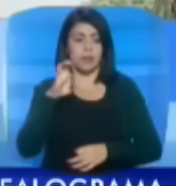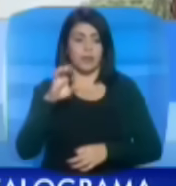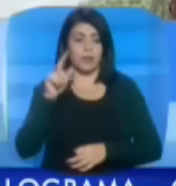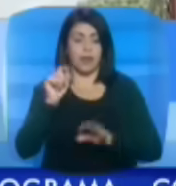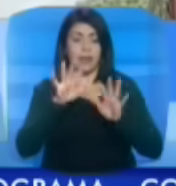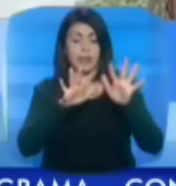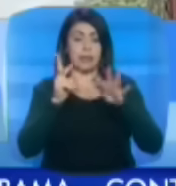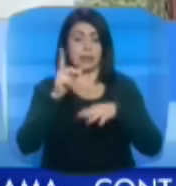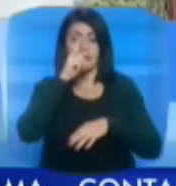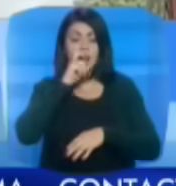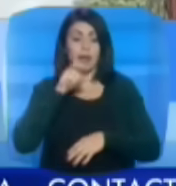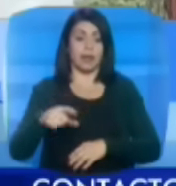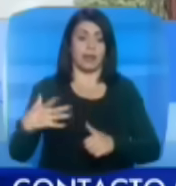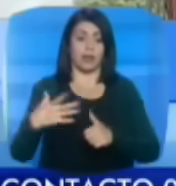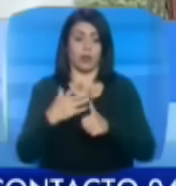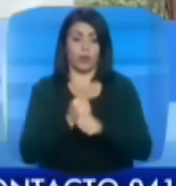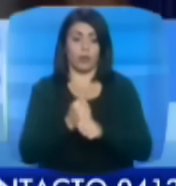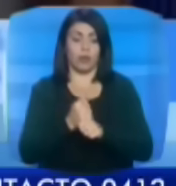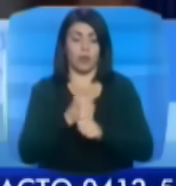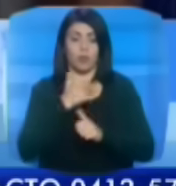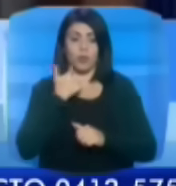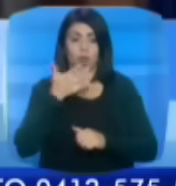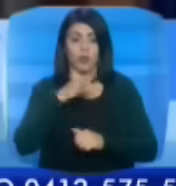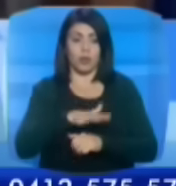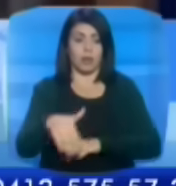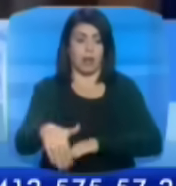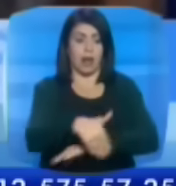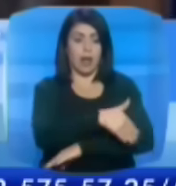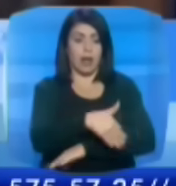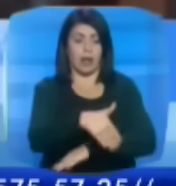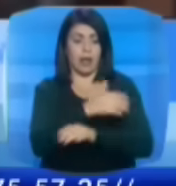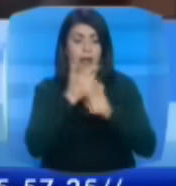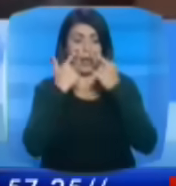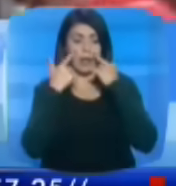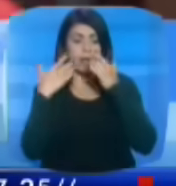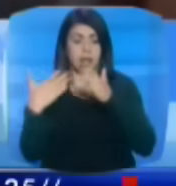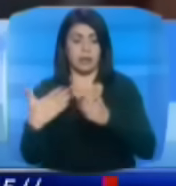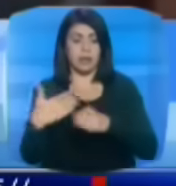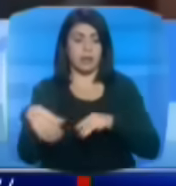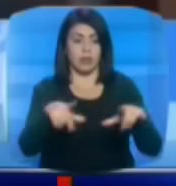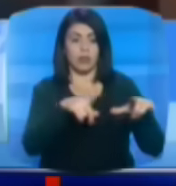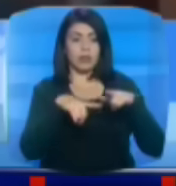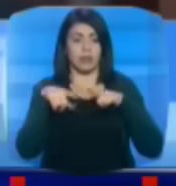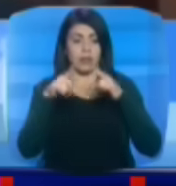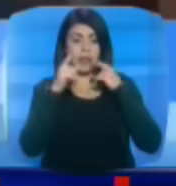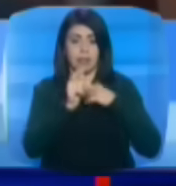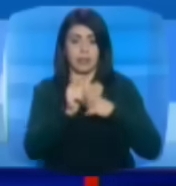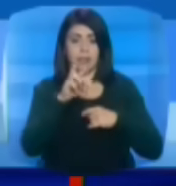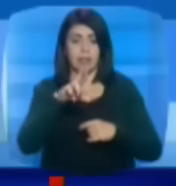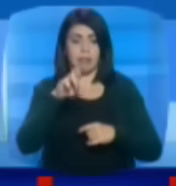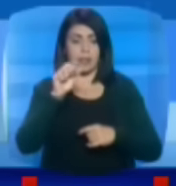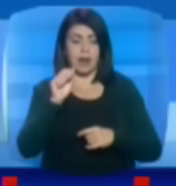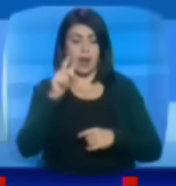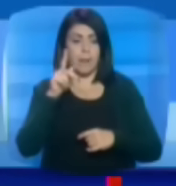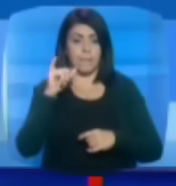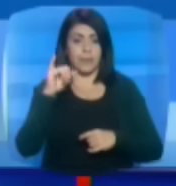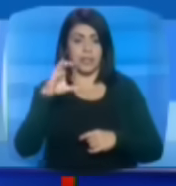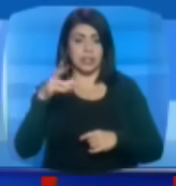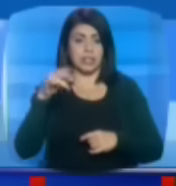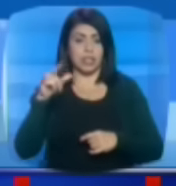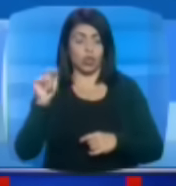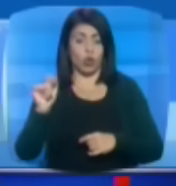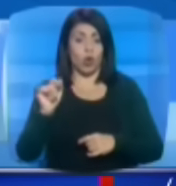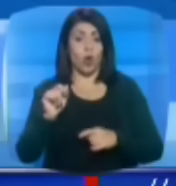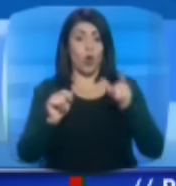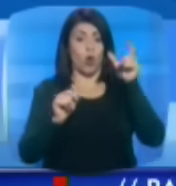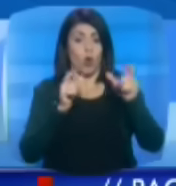Escalona, de 17 años, fue encontrada muerta en plena calle de la Manzana C, en el sector Trapichito. Presuntamente, el homicida